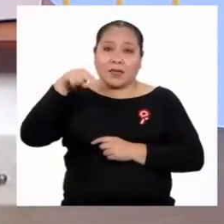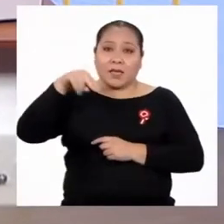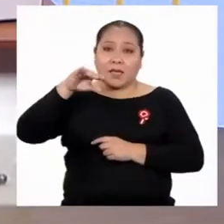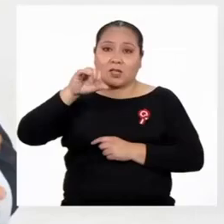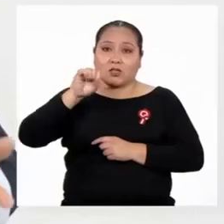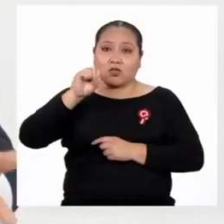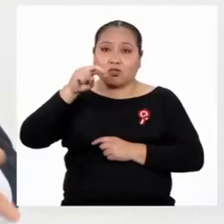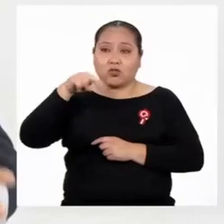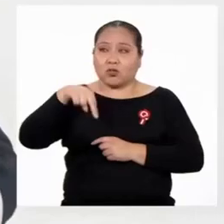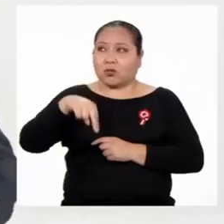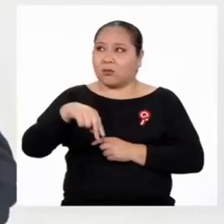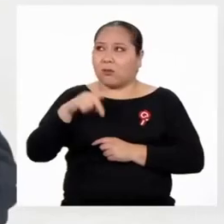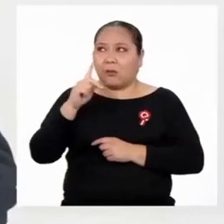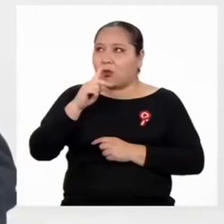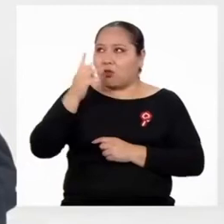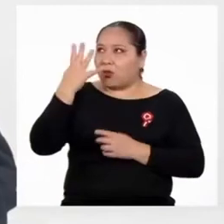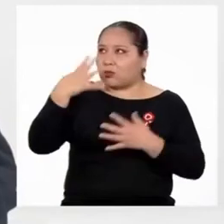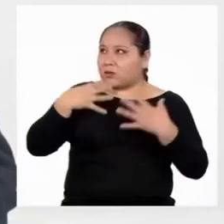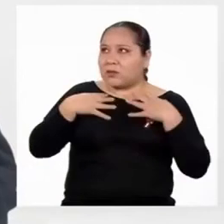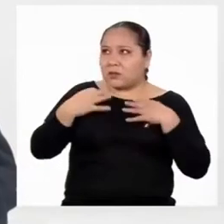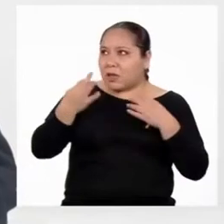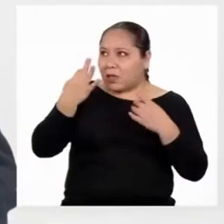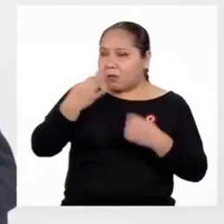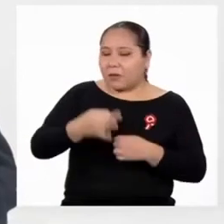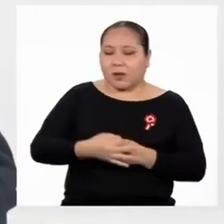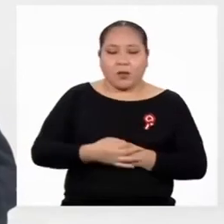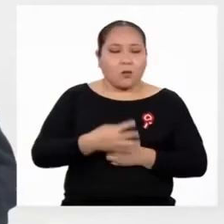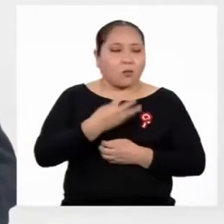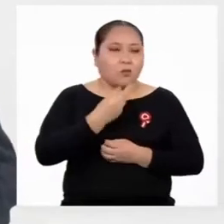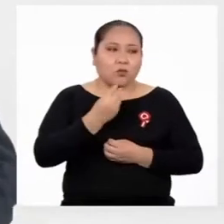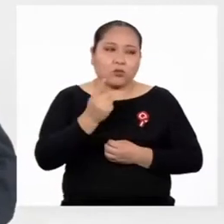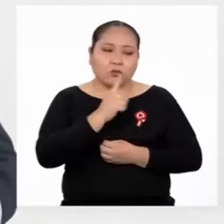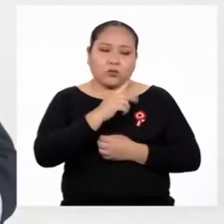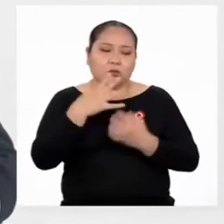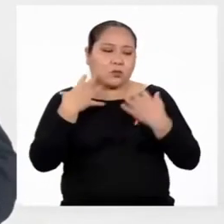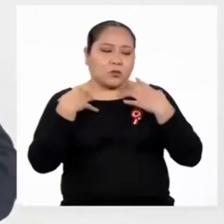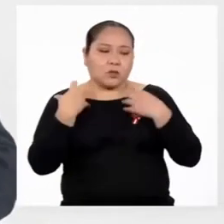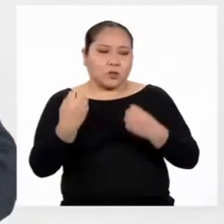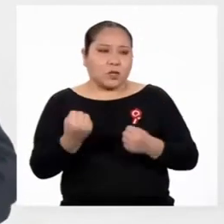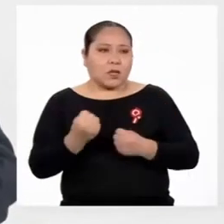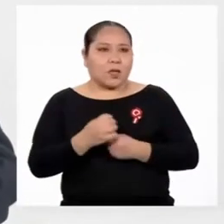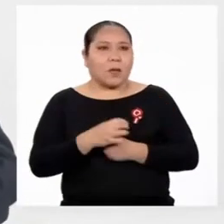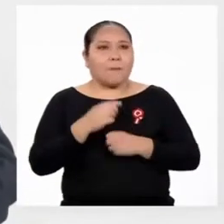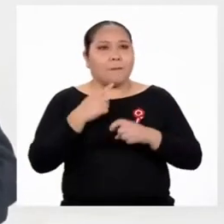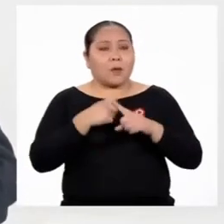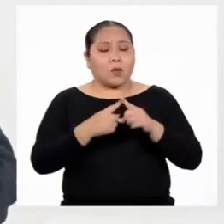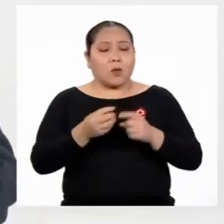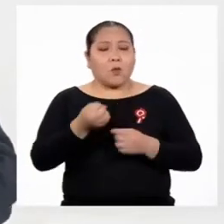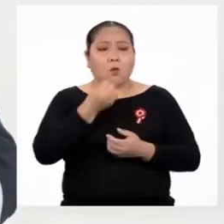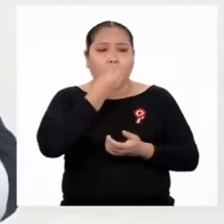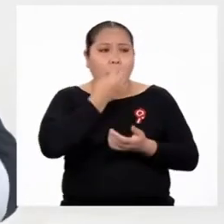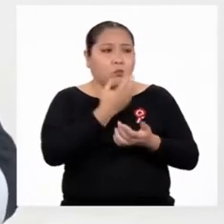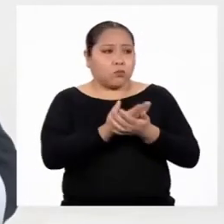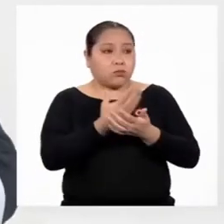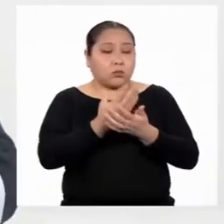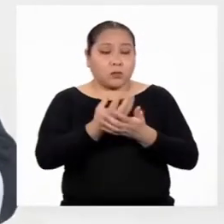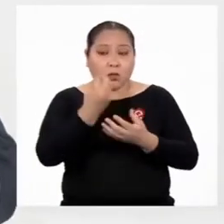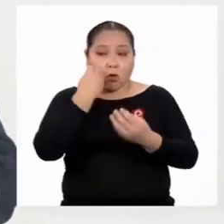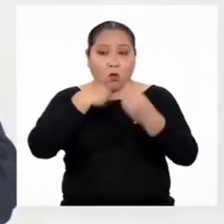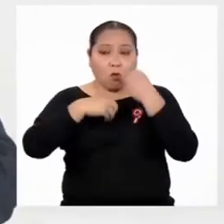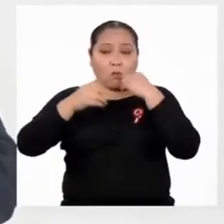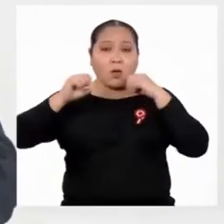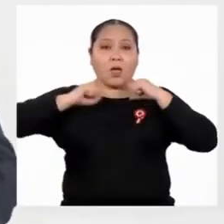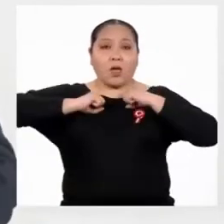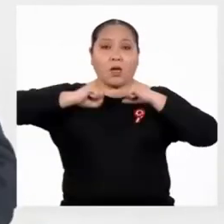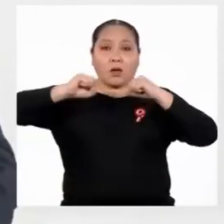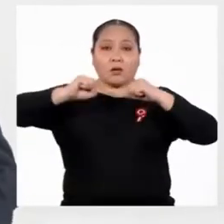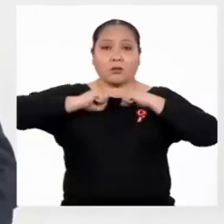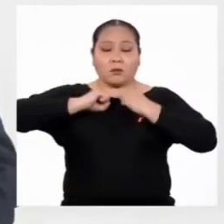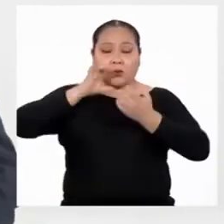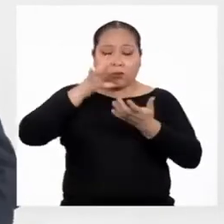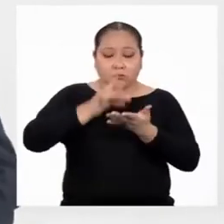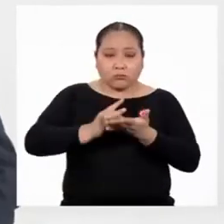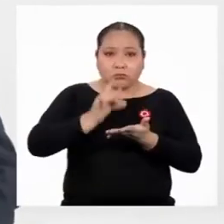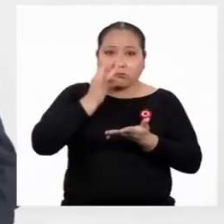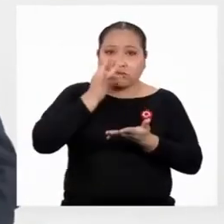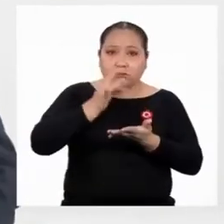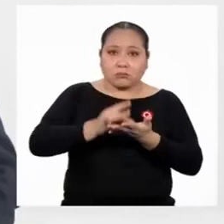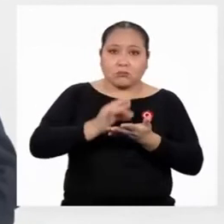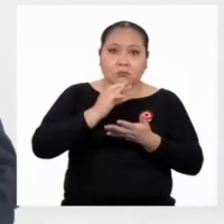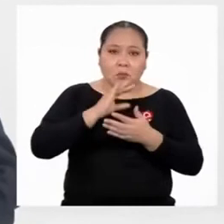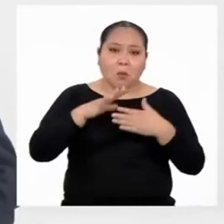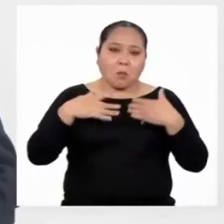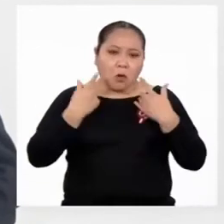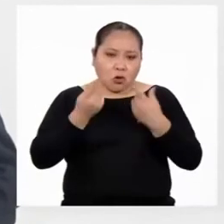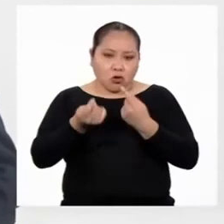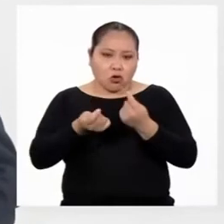cura, ¿no? En la mayoría de los casos, no. Pero con una buena alimentación, ejercicios y medicina, se